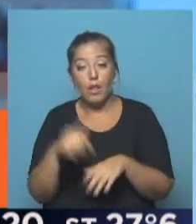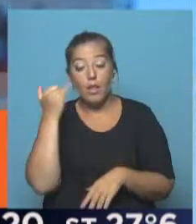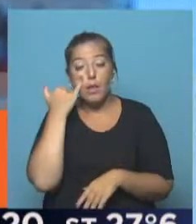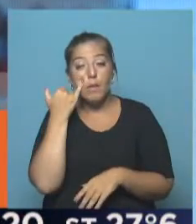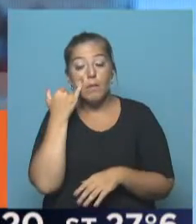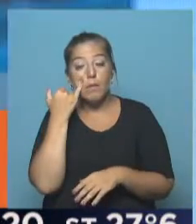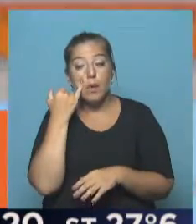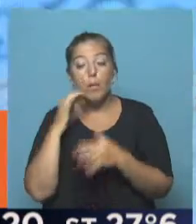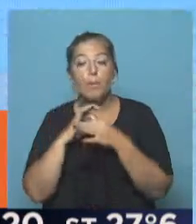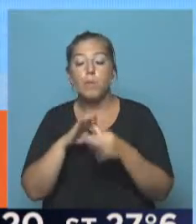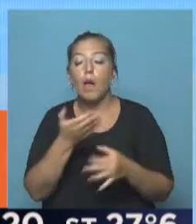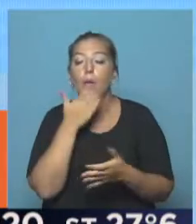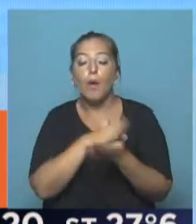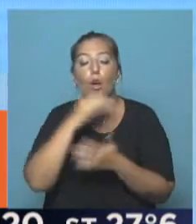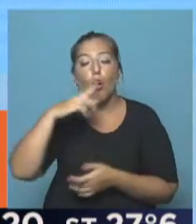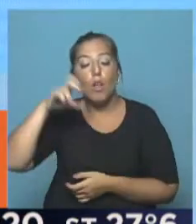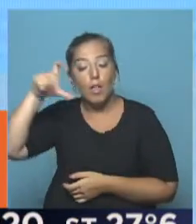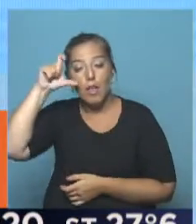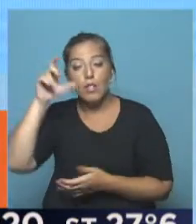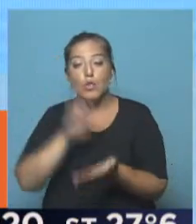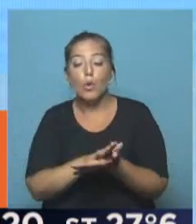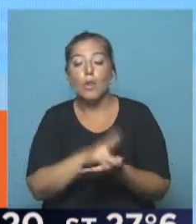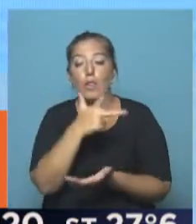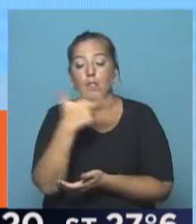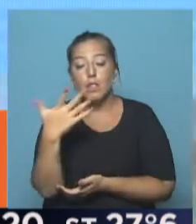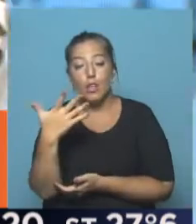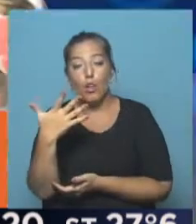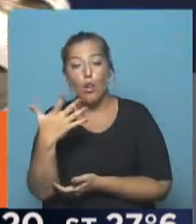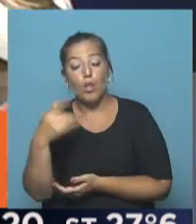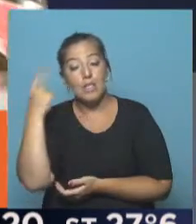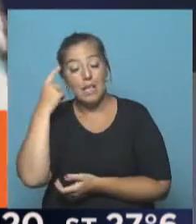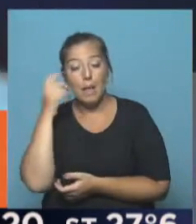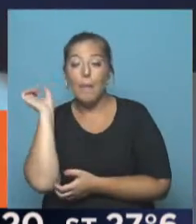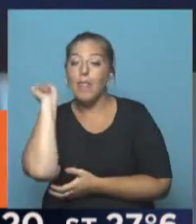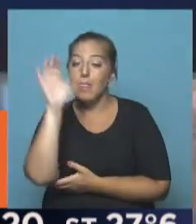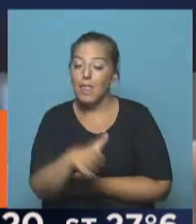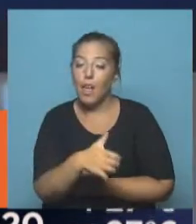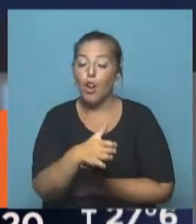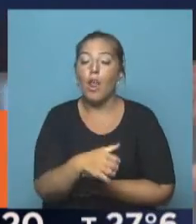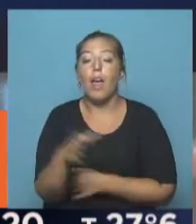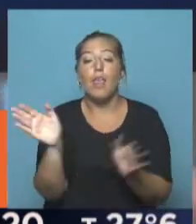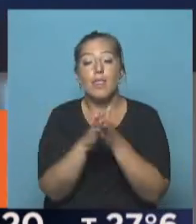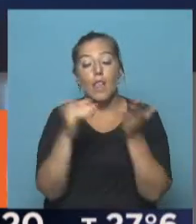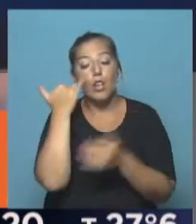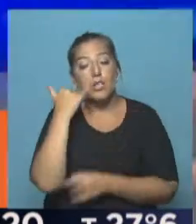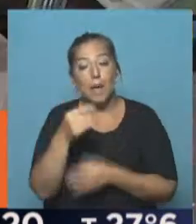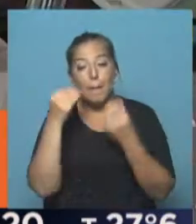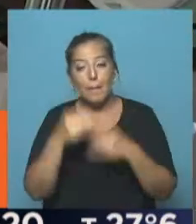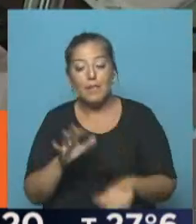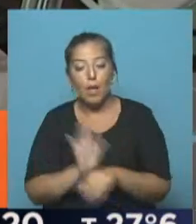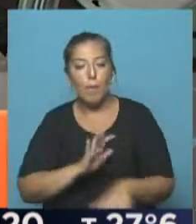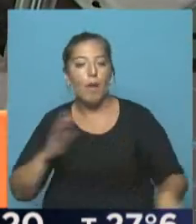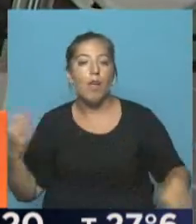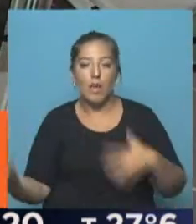con lo que mencionaba Jorge en relación a los 35 psiquiatras que mandaron la carta al New York Times, y que ya se empieza como a